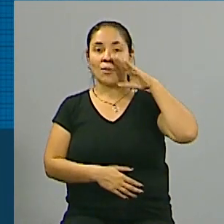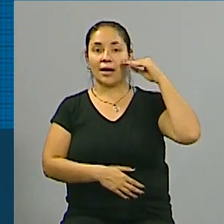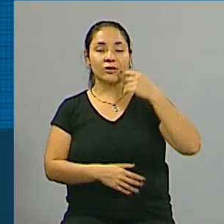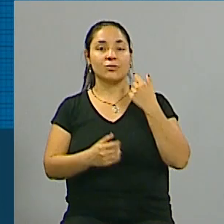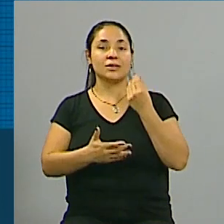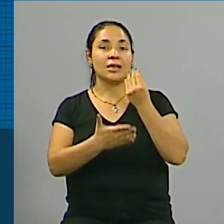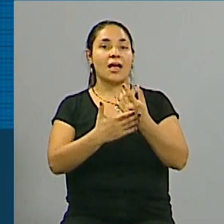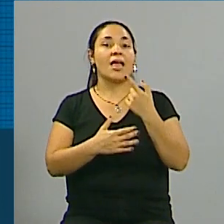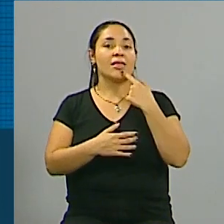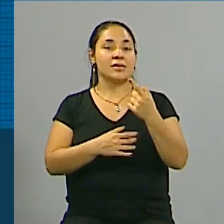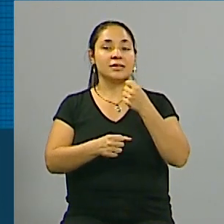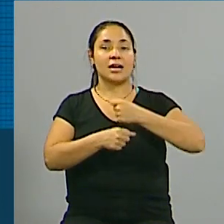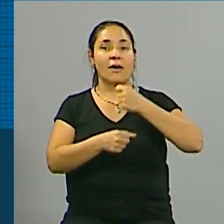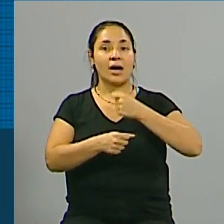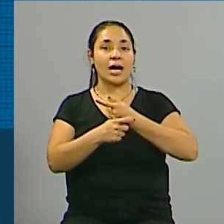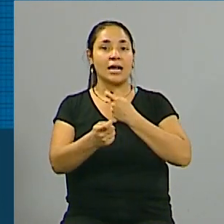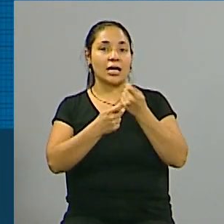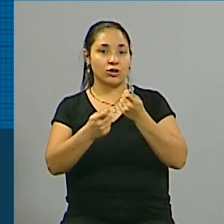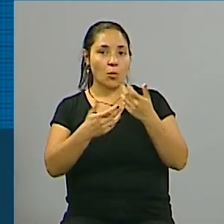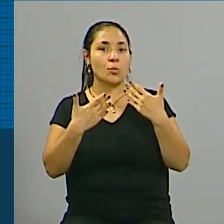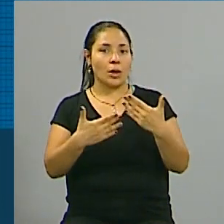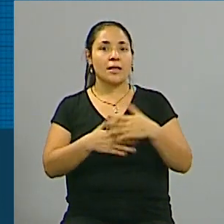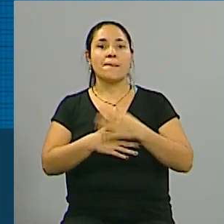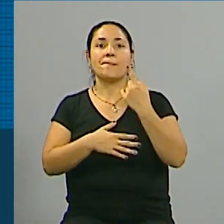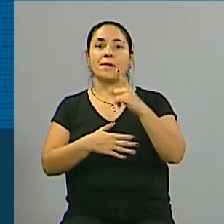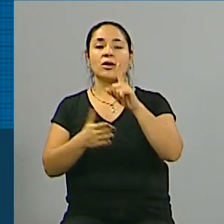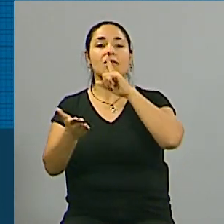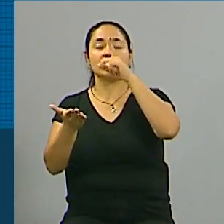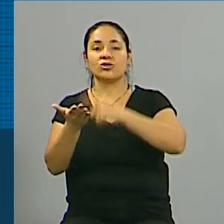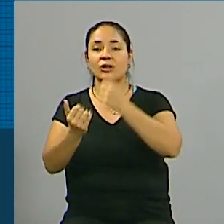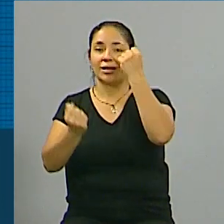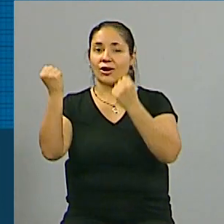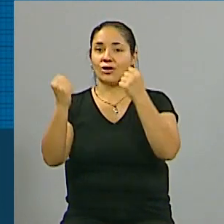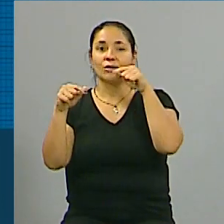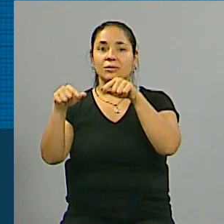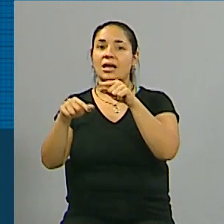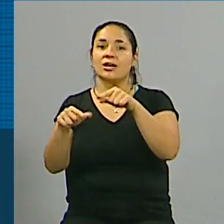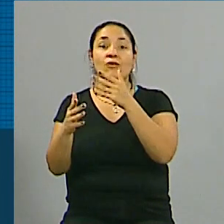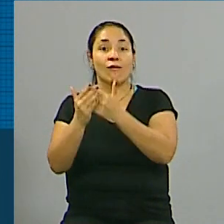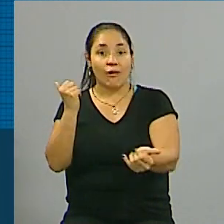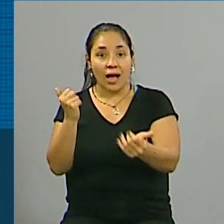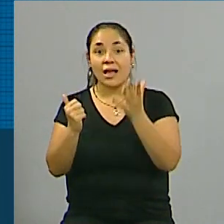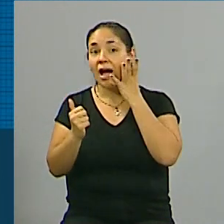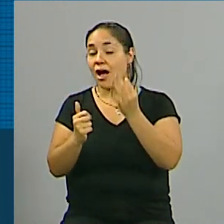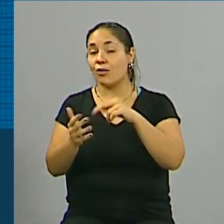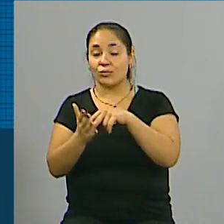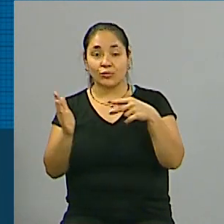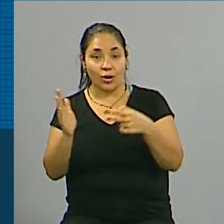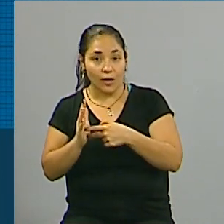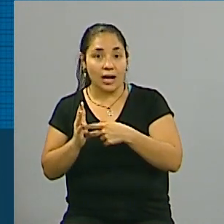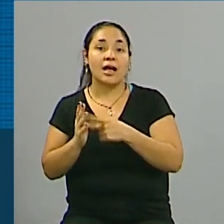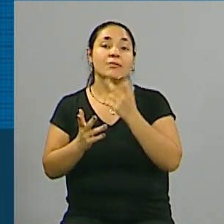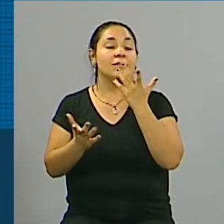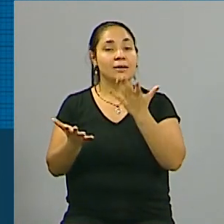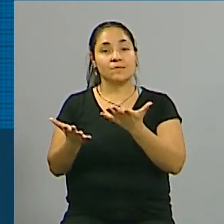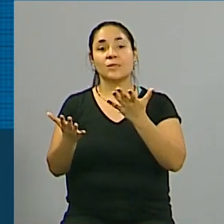bueno, se puede trabajar y mucho durante la gestión, pero cuando las decisiones en cuanto a la economía son erróneas o traen consecuencias que afectan